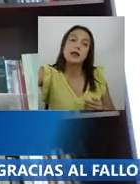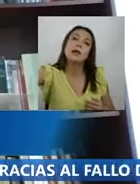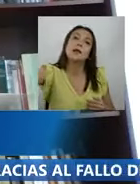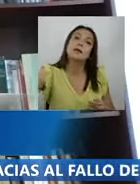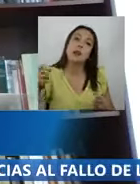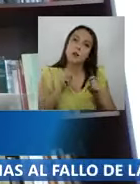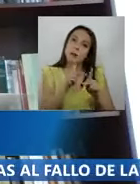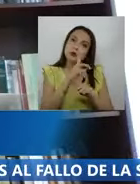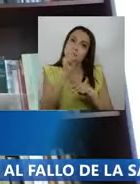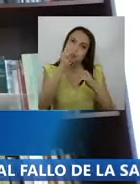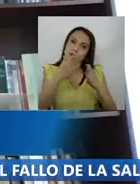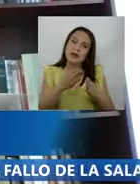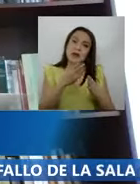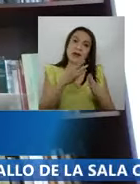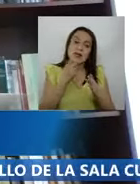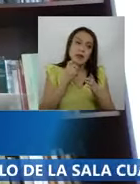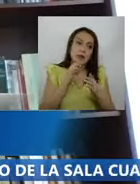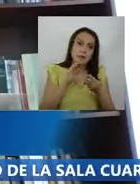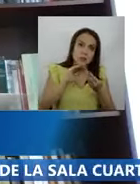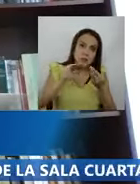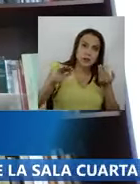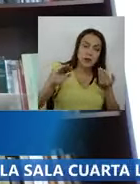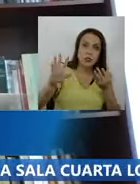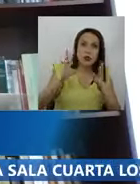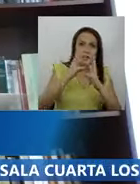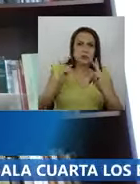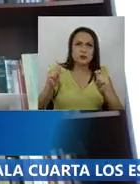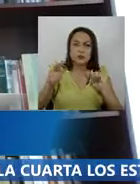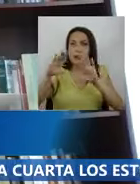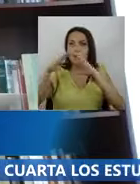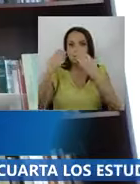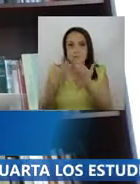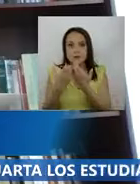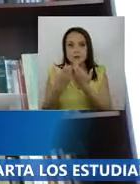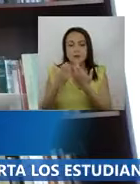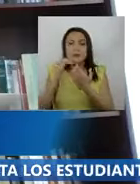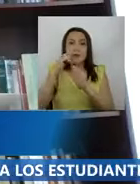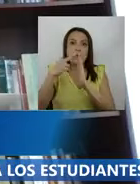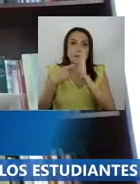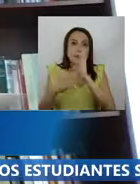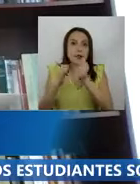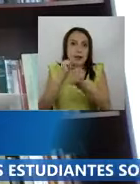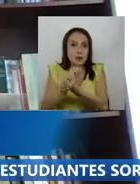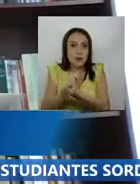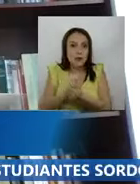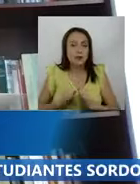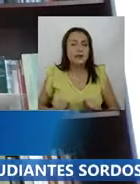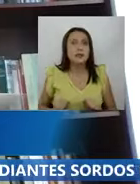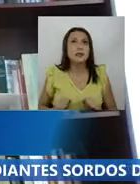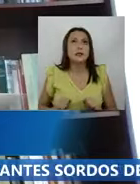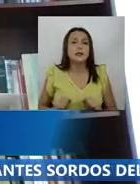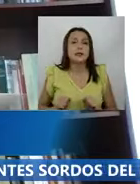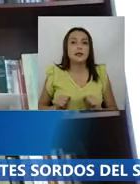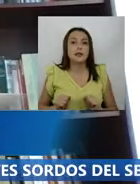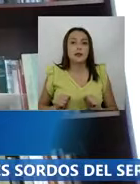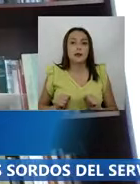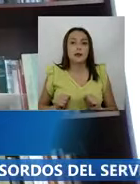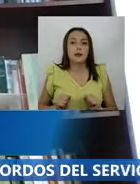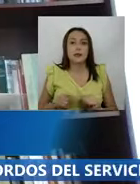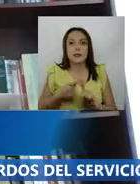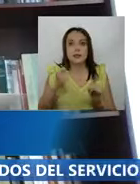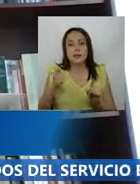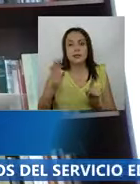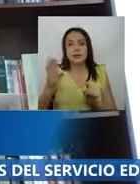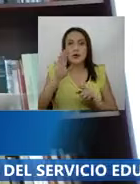decida apartarse de lo que resuelve la comisión, en este caso la medida cautelar. Y desde el punto de vista